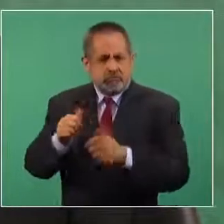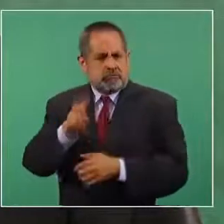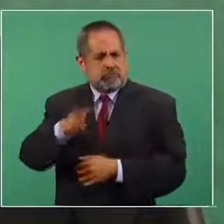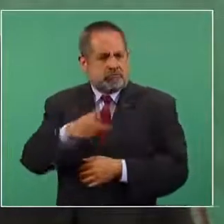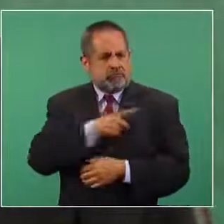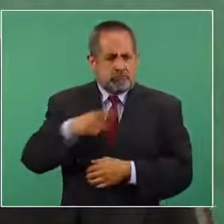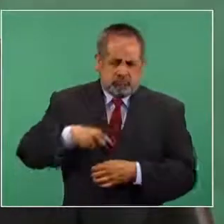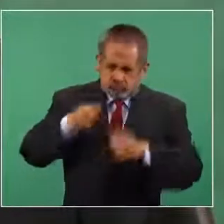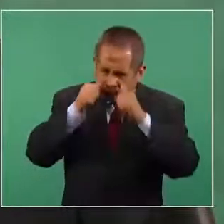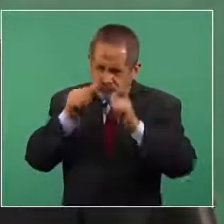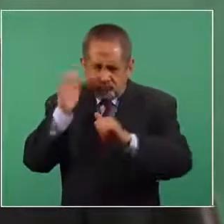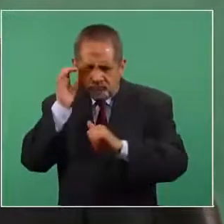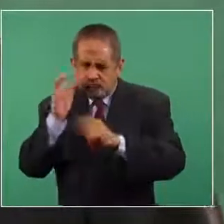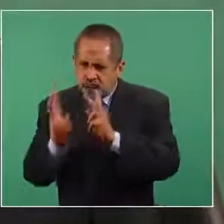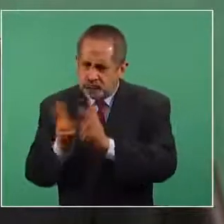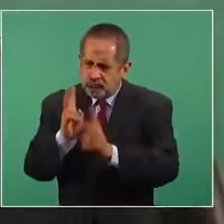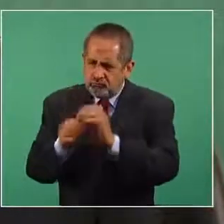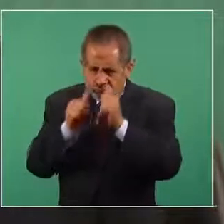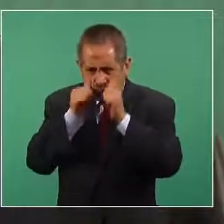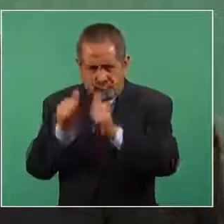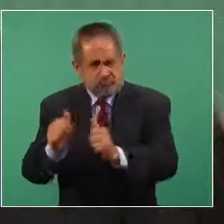A veces